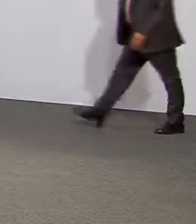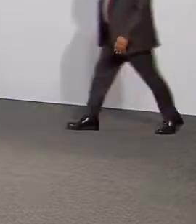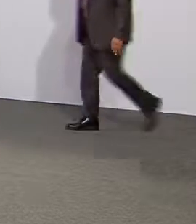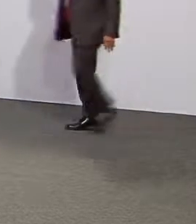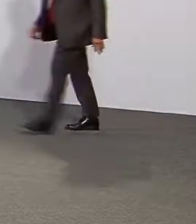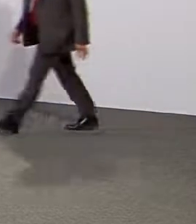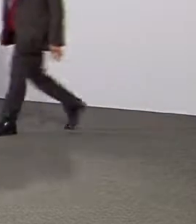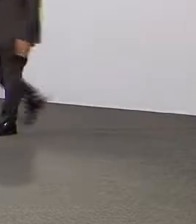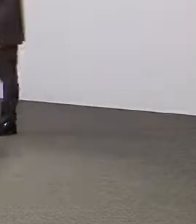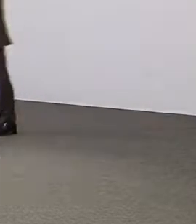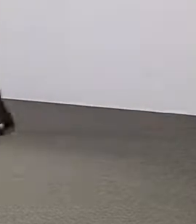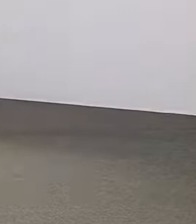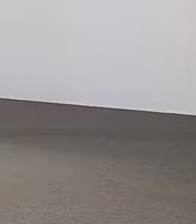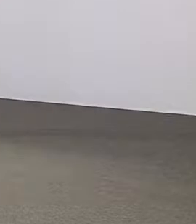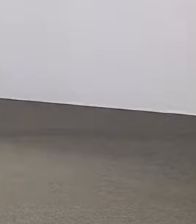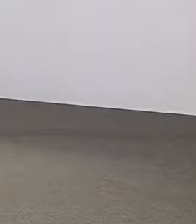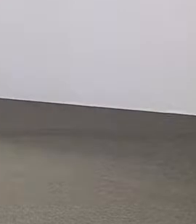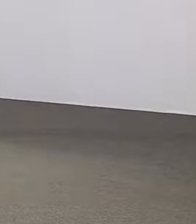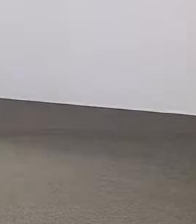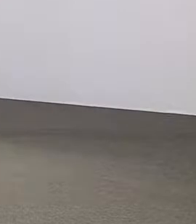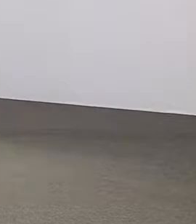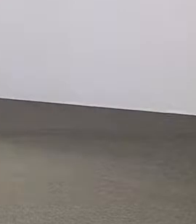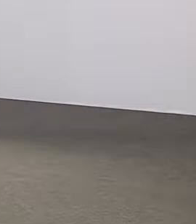Buenos días. Buenos días.